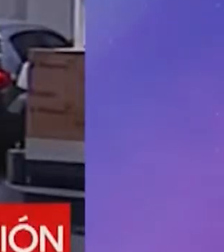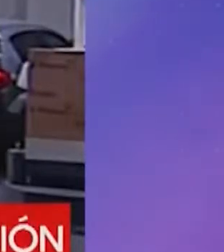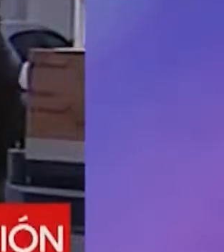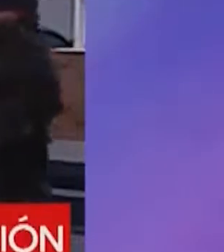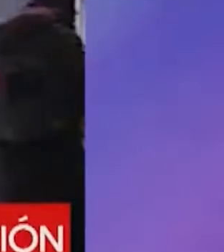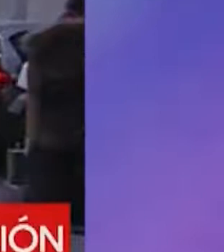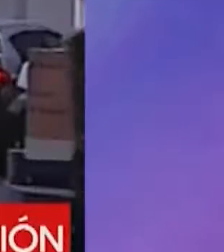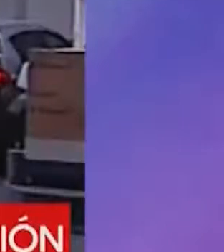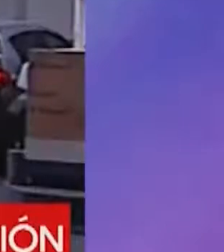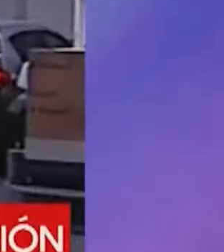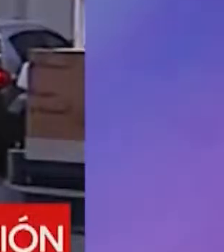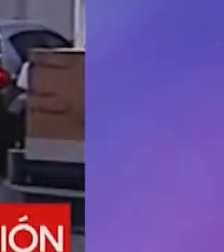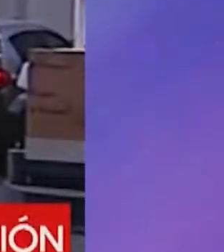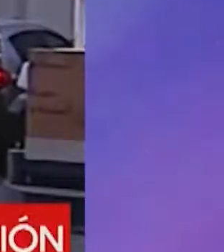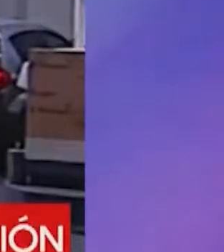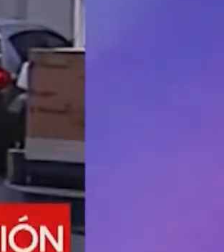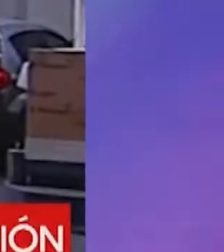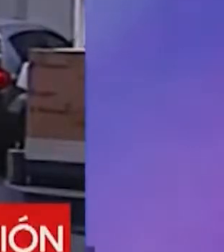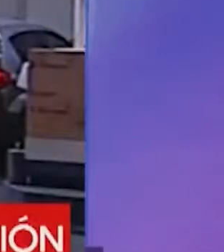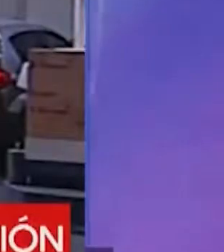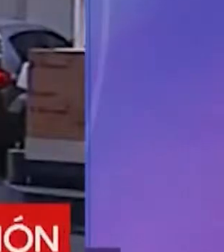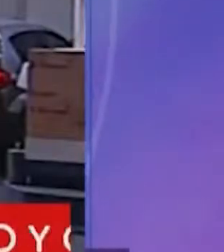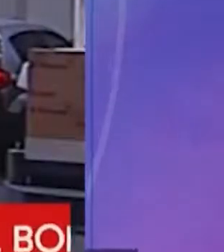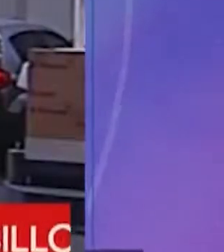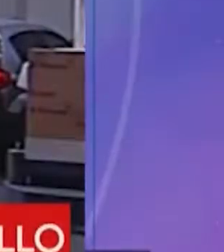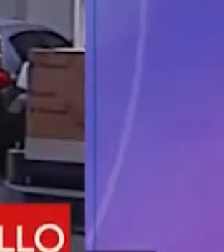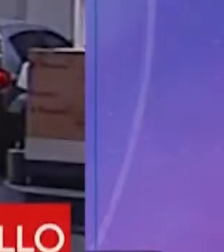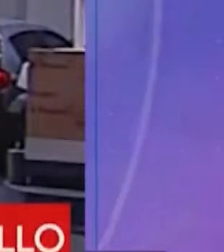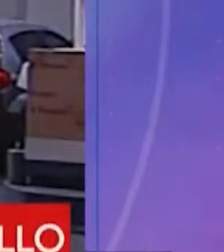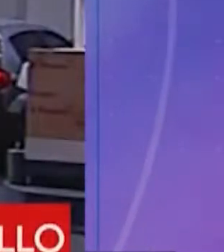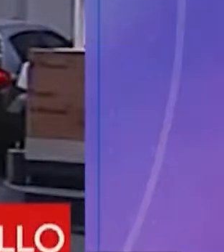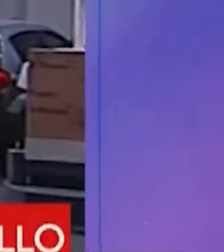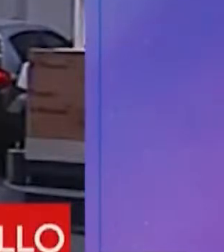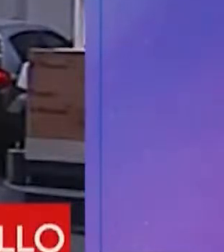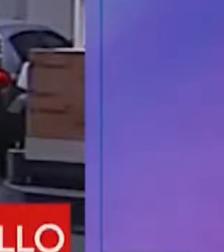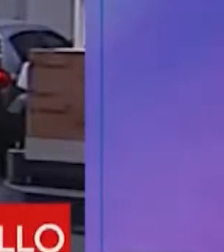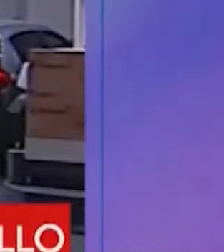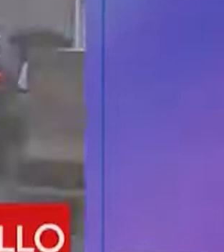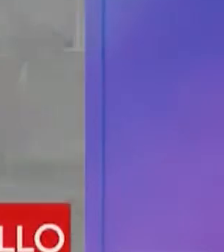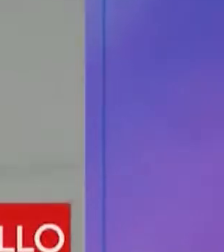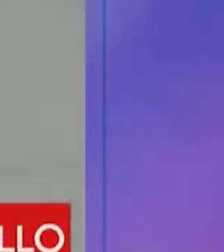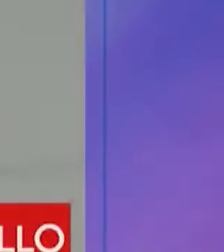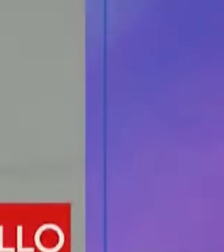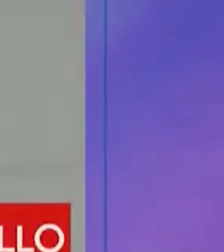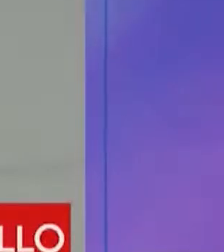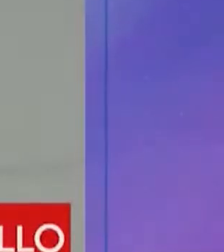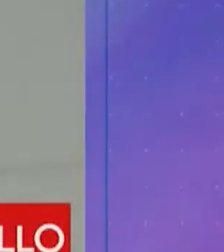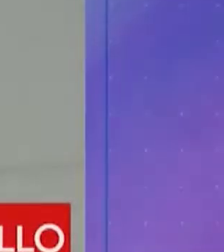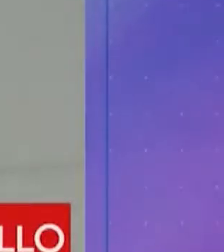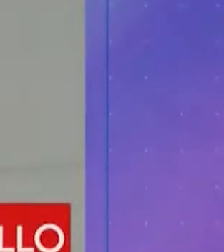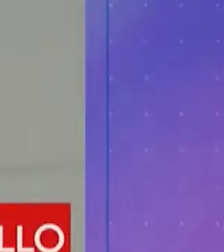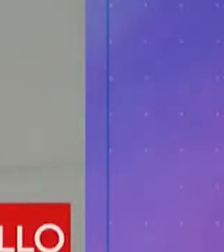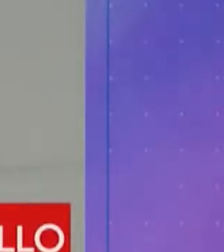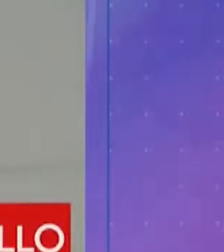aumentar, pero este aumento exclusivamente es aumento que recompone la tasa de rentabilidad de la empresa. Es decir, no estamos quitando